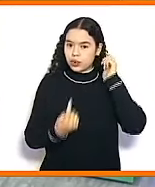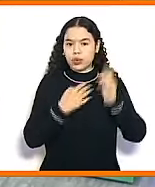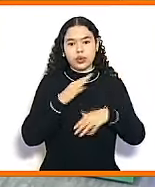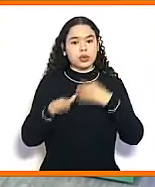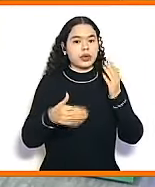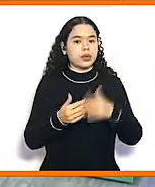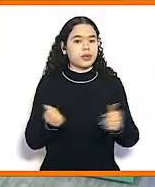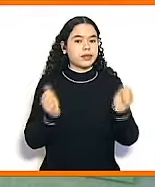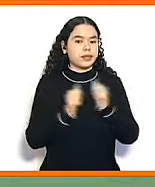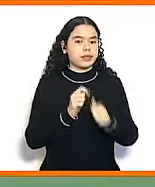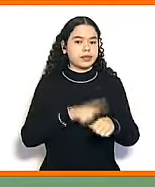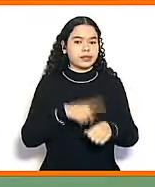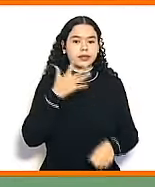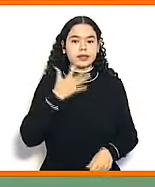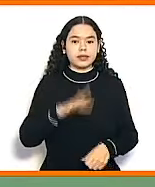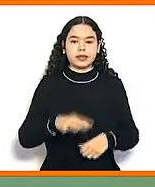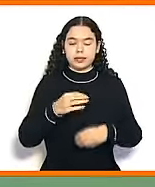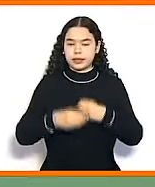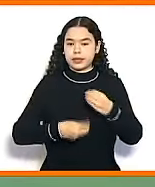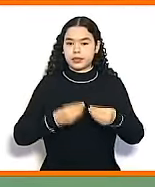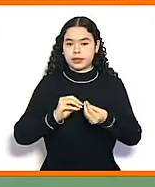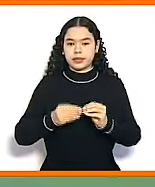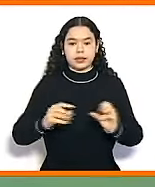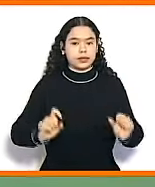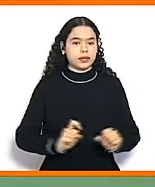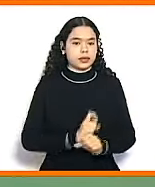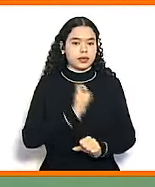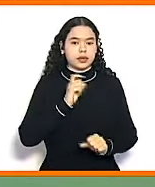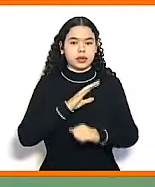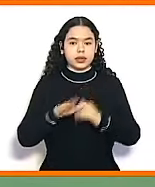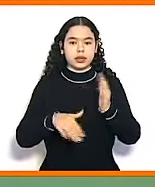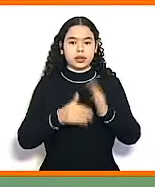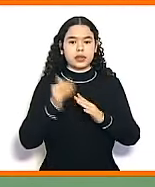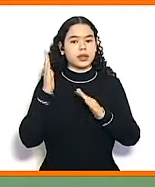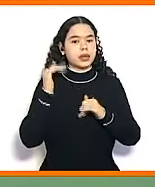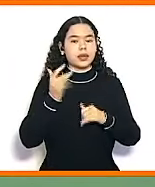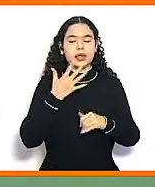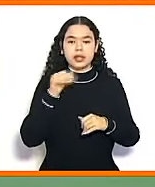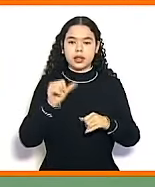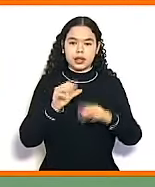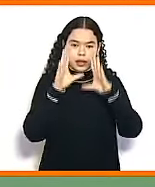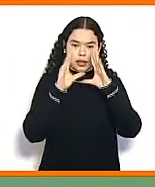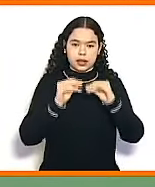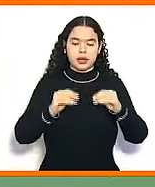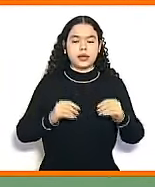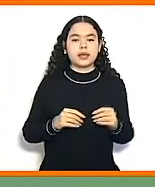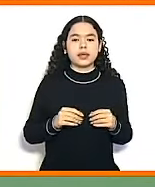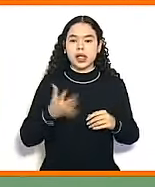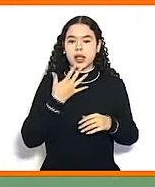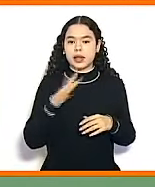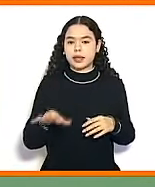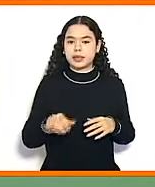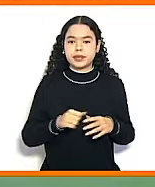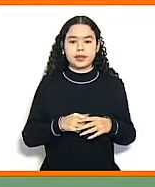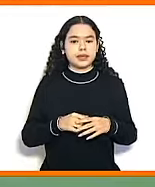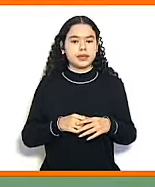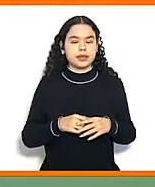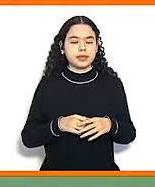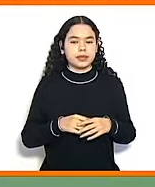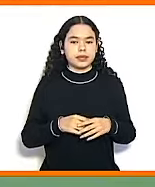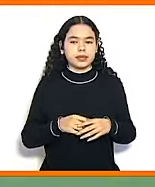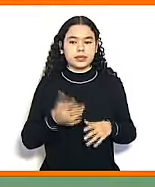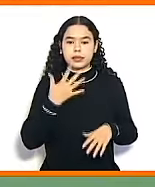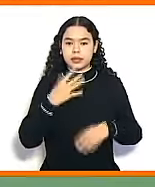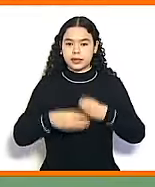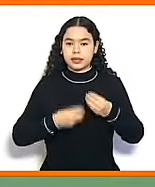Acompáñame a conocer Cuál es ese afortunado número que te dará la suerte en esta noche suerte y este afortunado